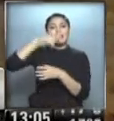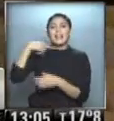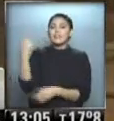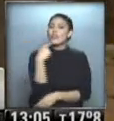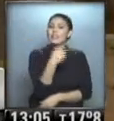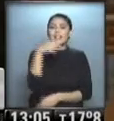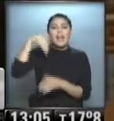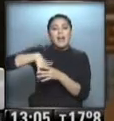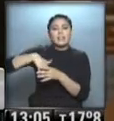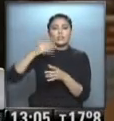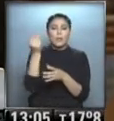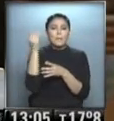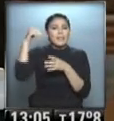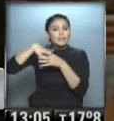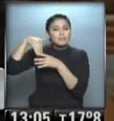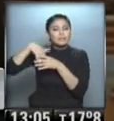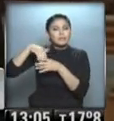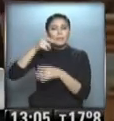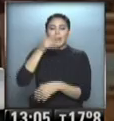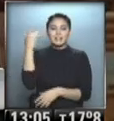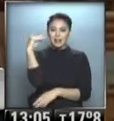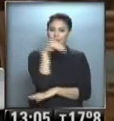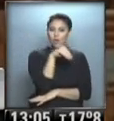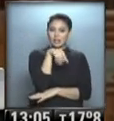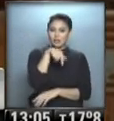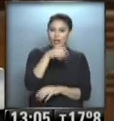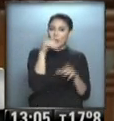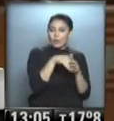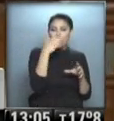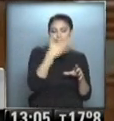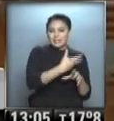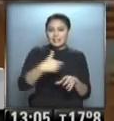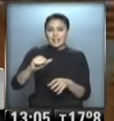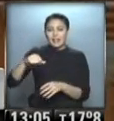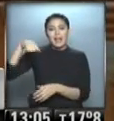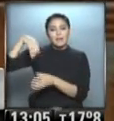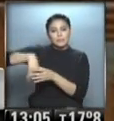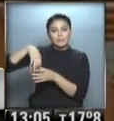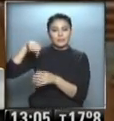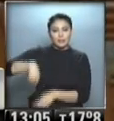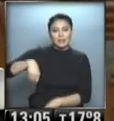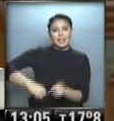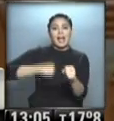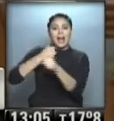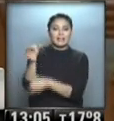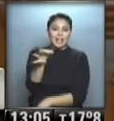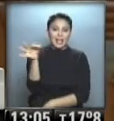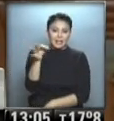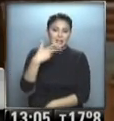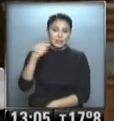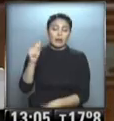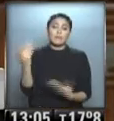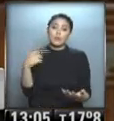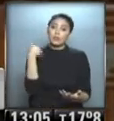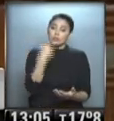la bóveda supuesta que había en Gallegos, ahora en un avión hasta las Islas Seychelles. Entonces, frente a esto, nos pusimos a trabajar